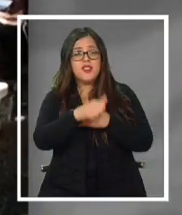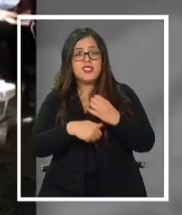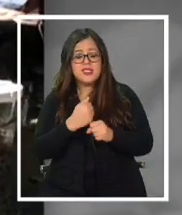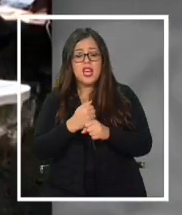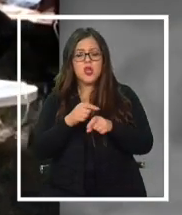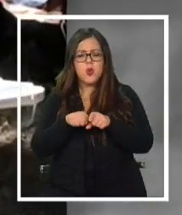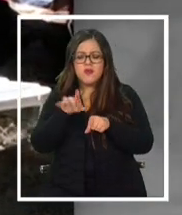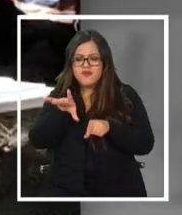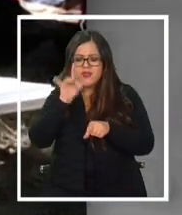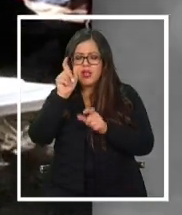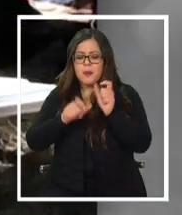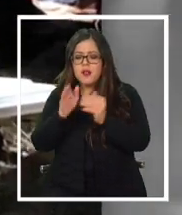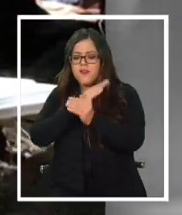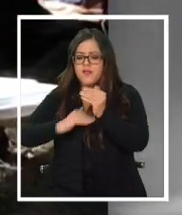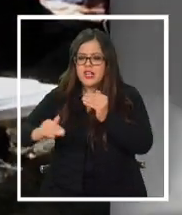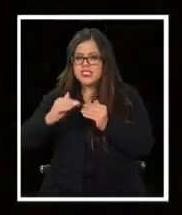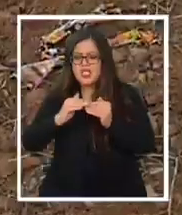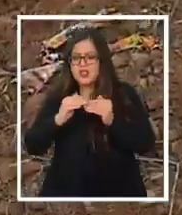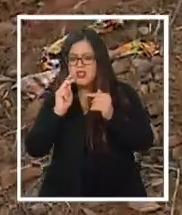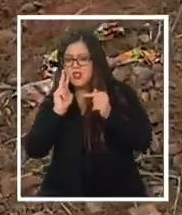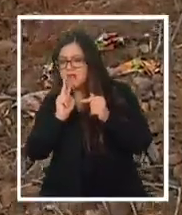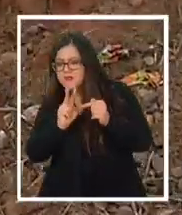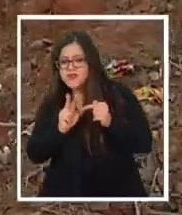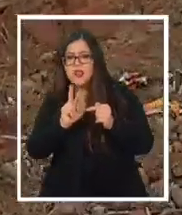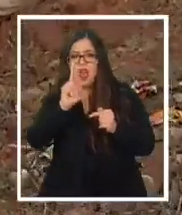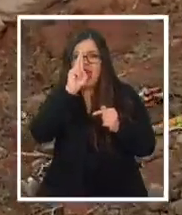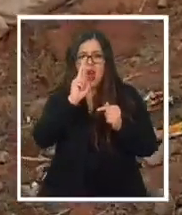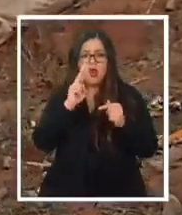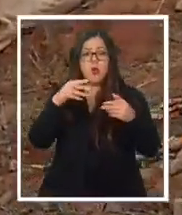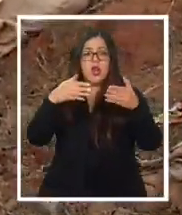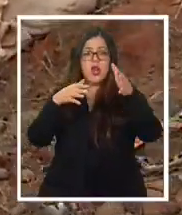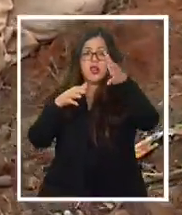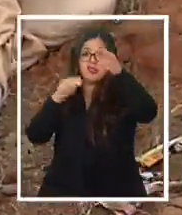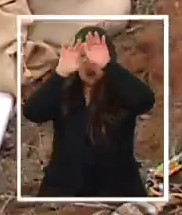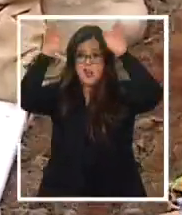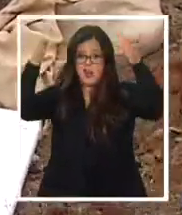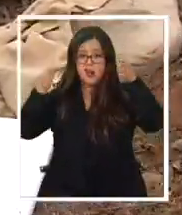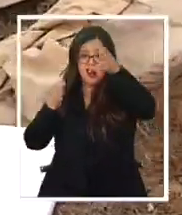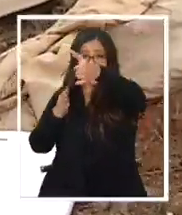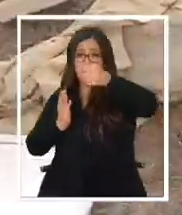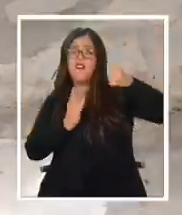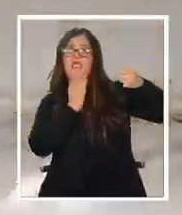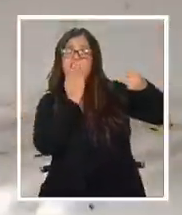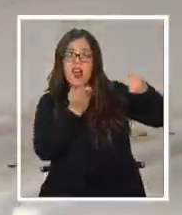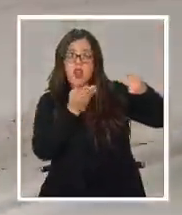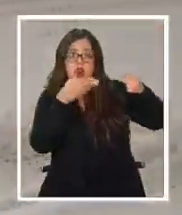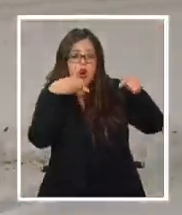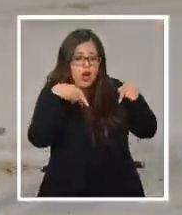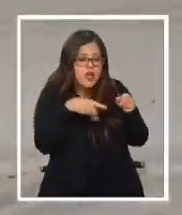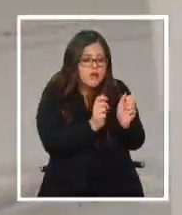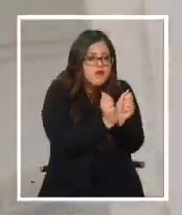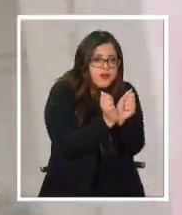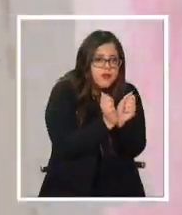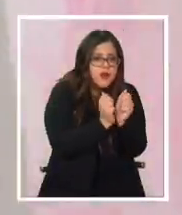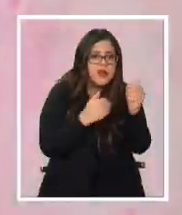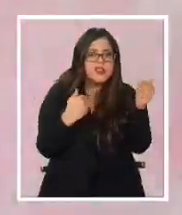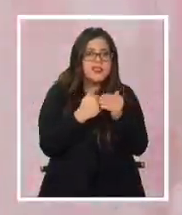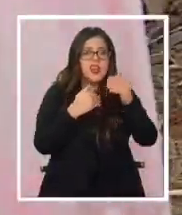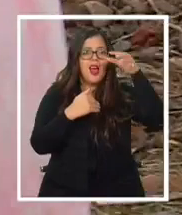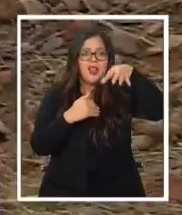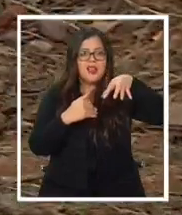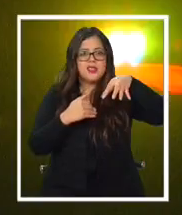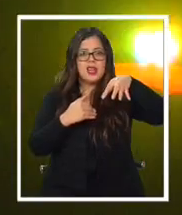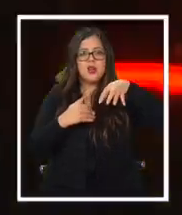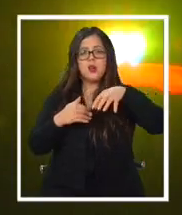será encontrado por vecinos en deplorables condiciones encerrados dentro de un refrigerador en la ladera del cerro que